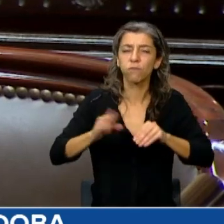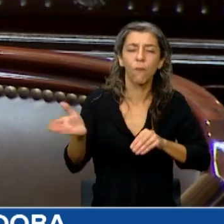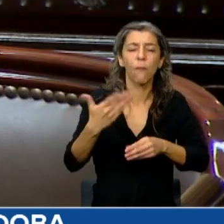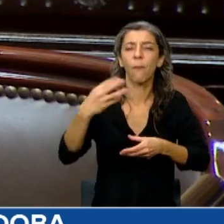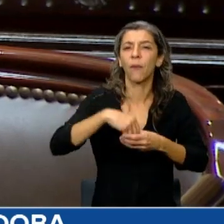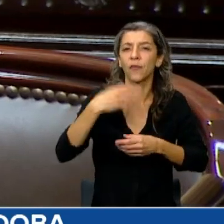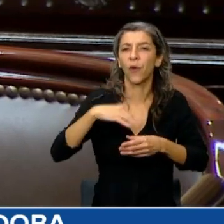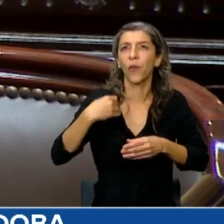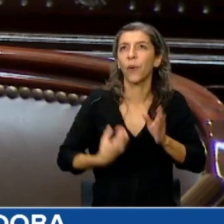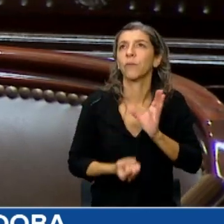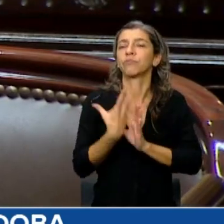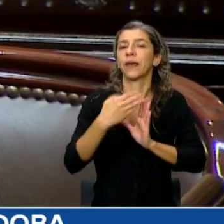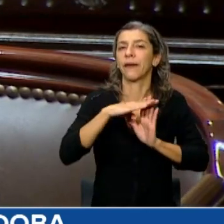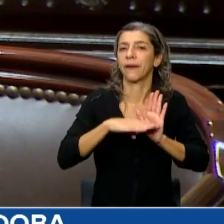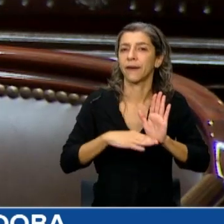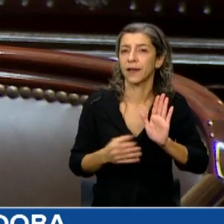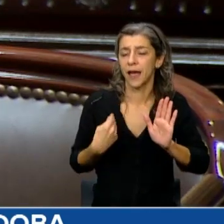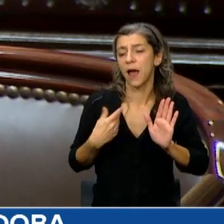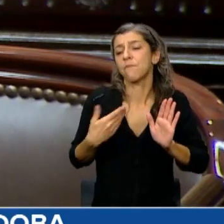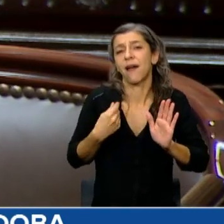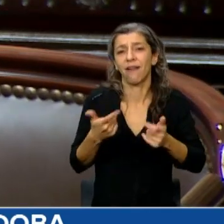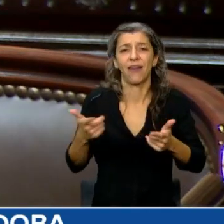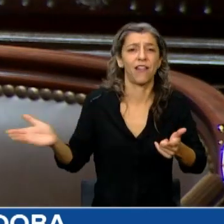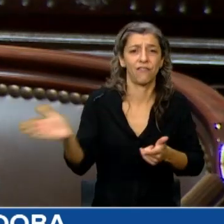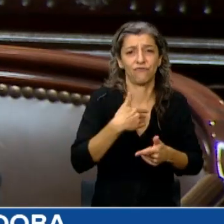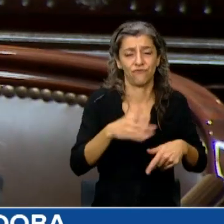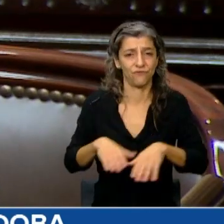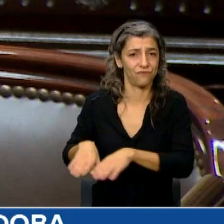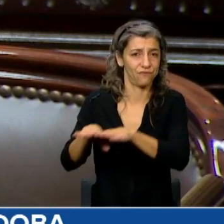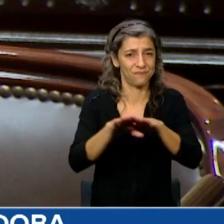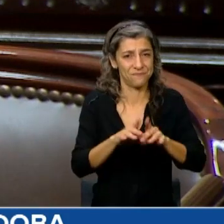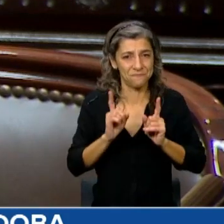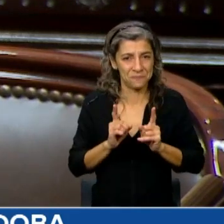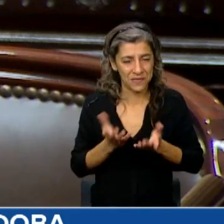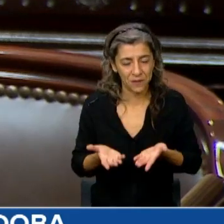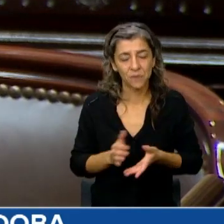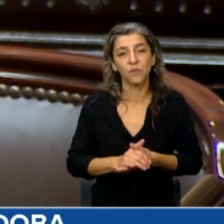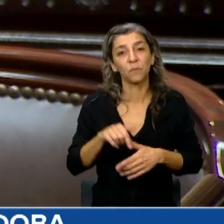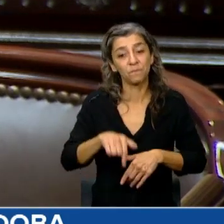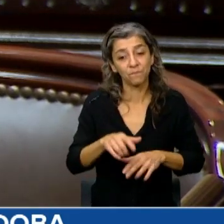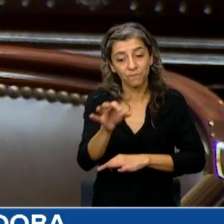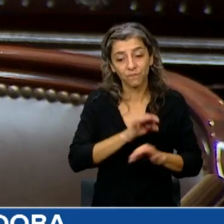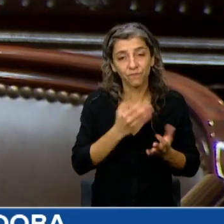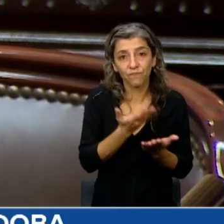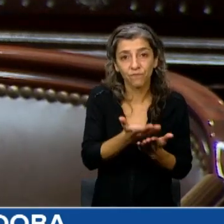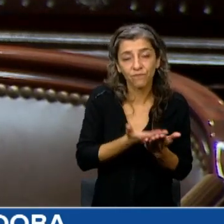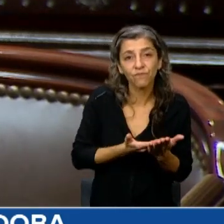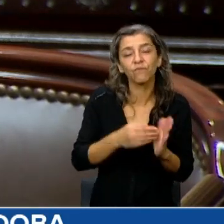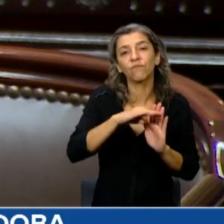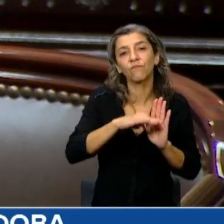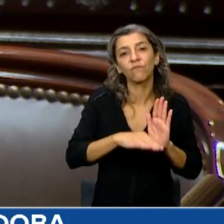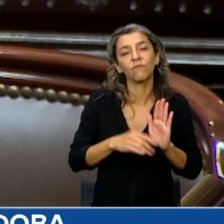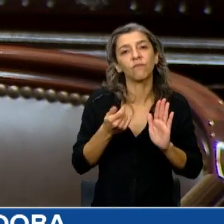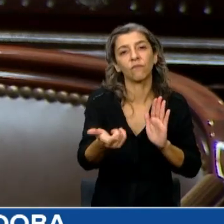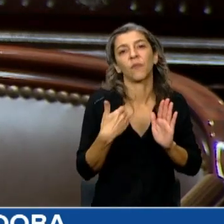las actividades productivas de Argentina. Este proyecto en especial incumbe sobre beneficios